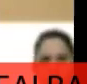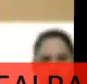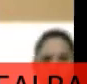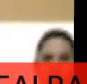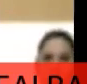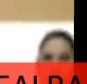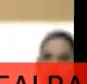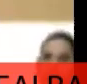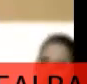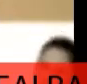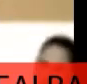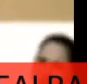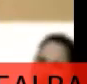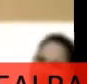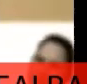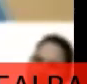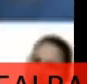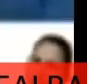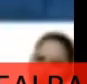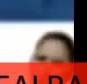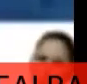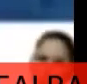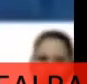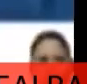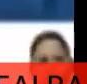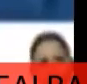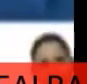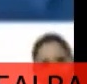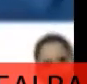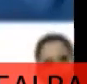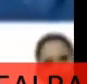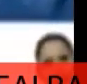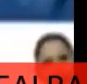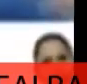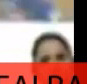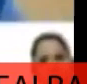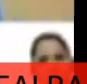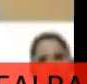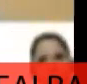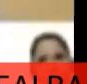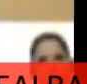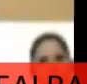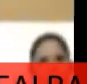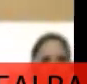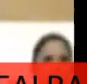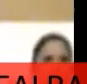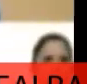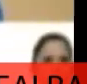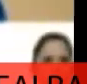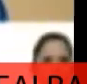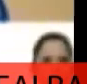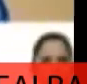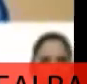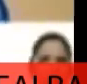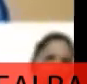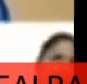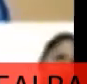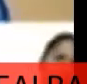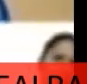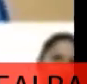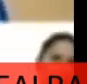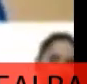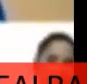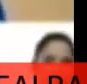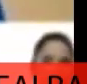el fin de salvar vidas, proteger al personal de salud y reducir la transmisión de la enfermedad, es necesario el trabajo complementario de todas